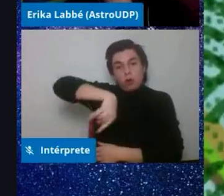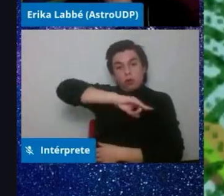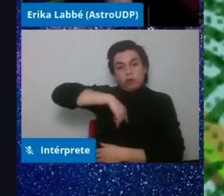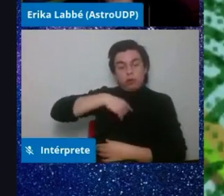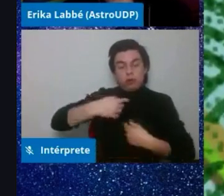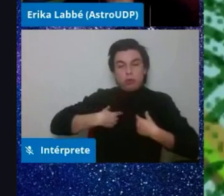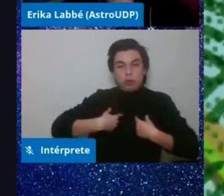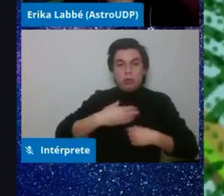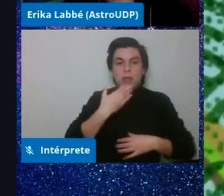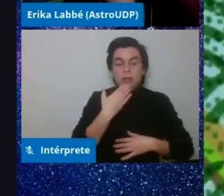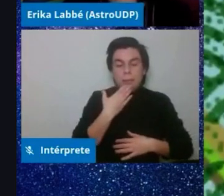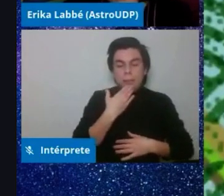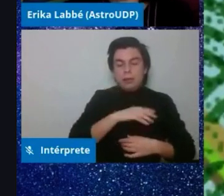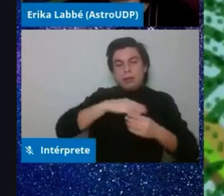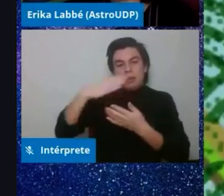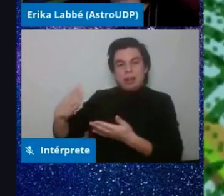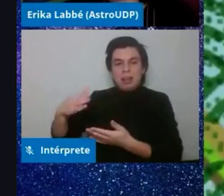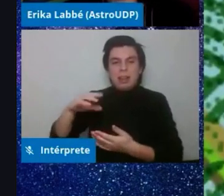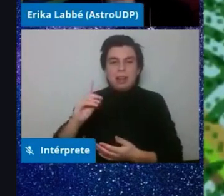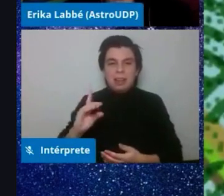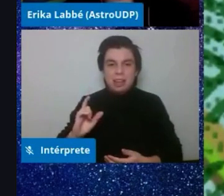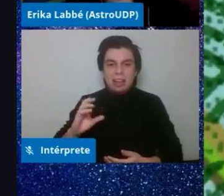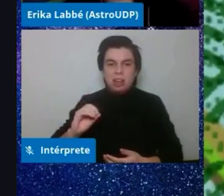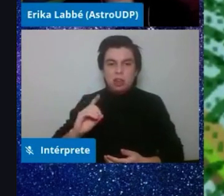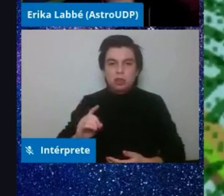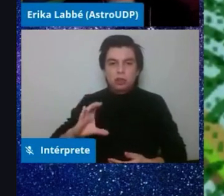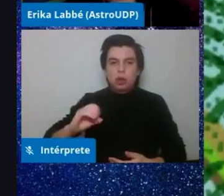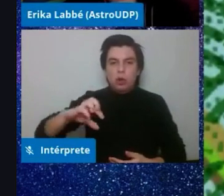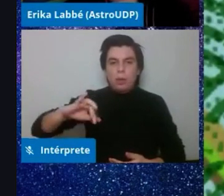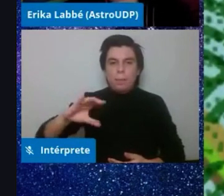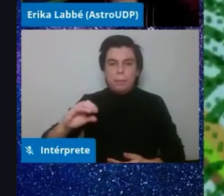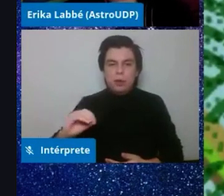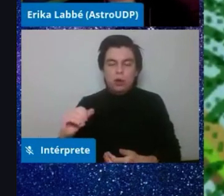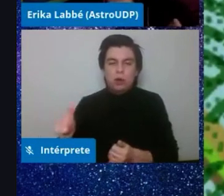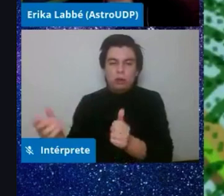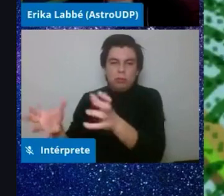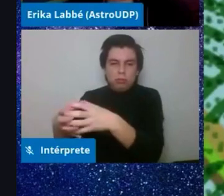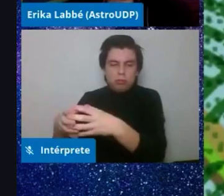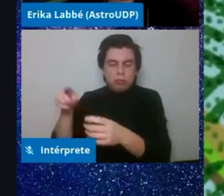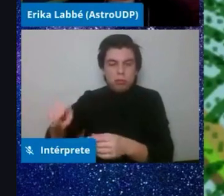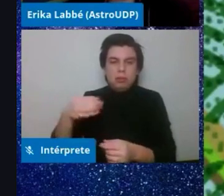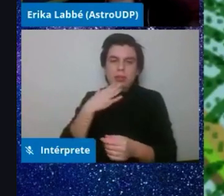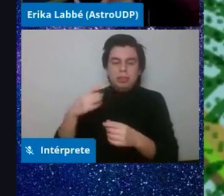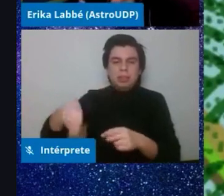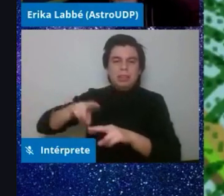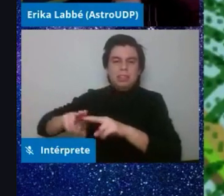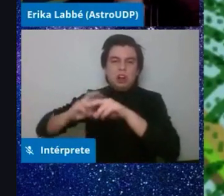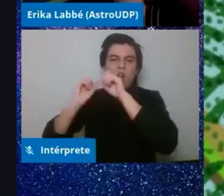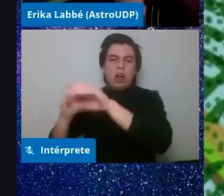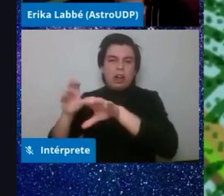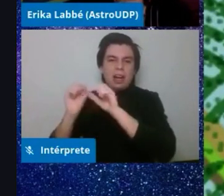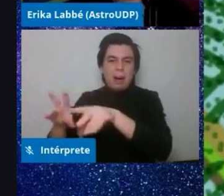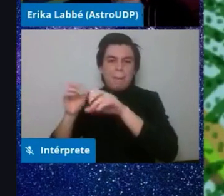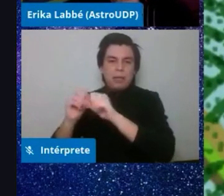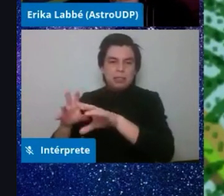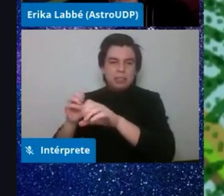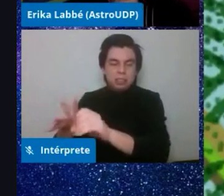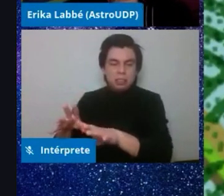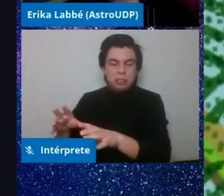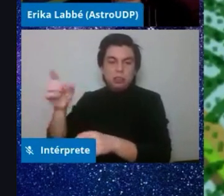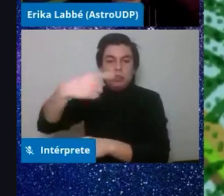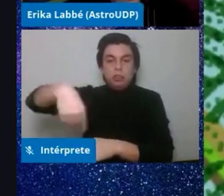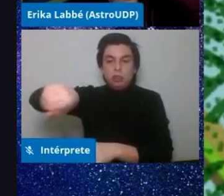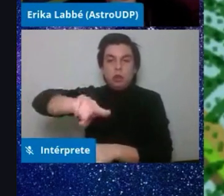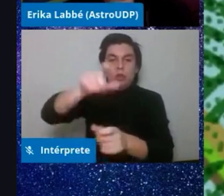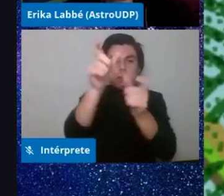Dedoscopio comenzamos a hacer capacitaciones en primera instancia pensando en capacitar a otros astrónomos que estuvieran interesados en